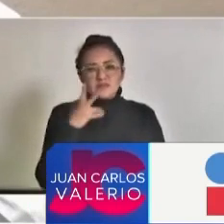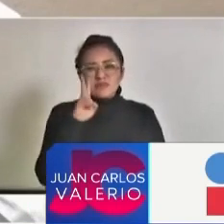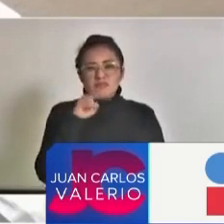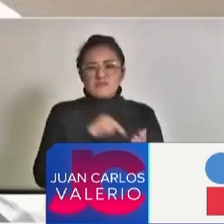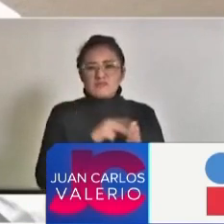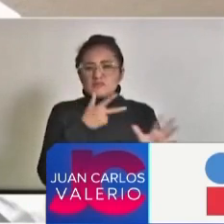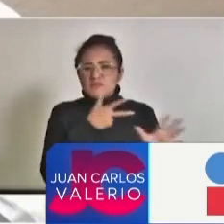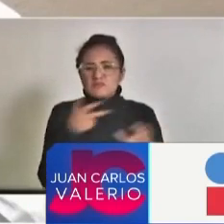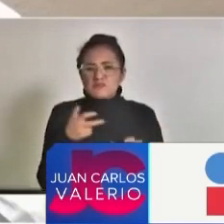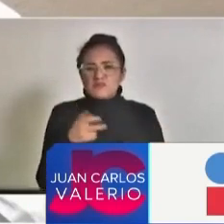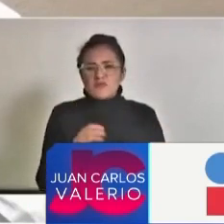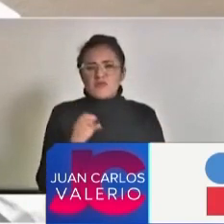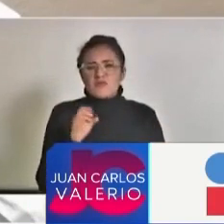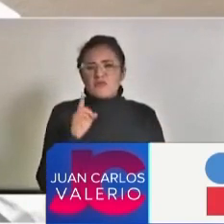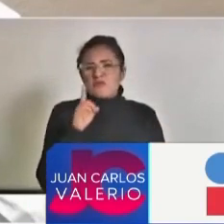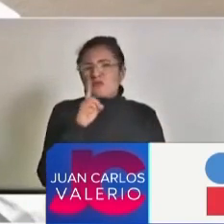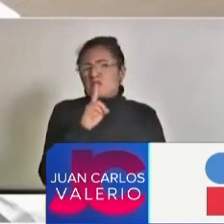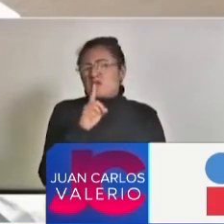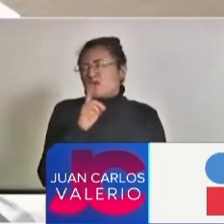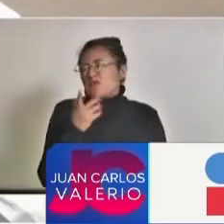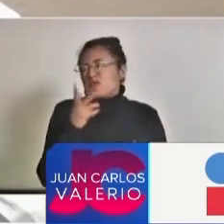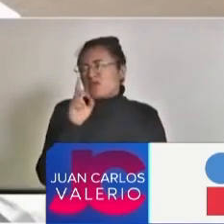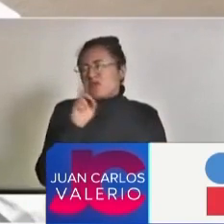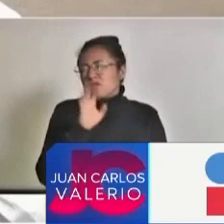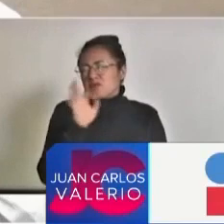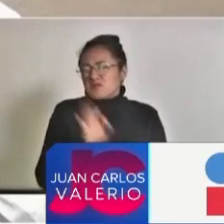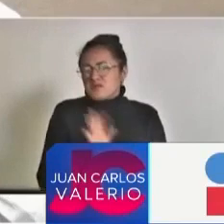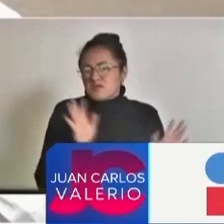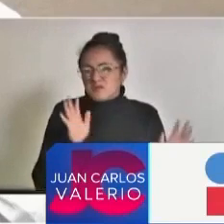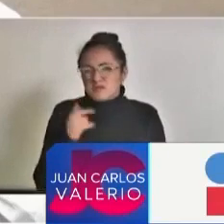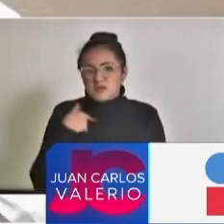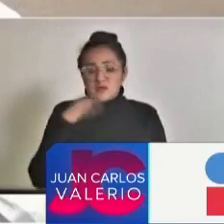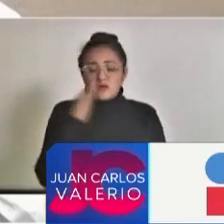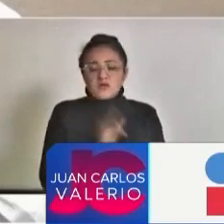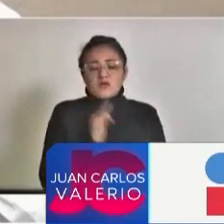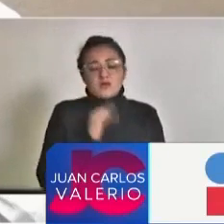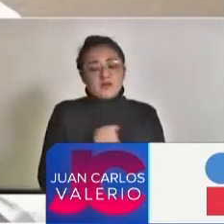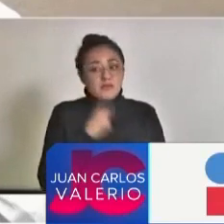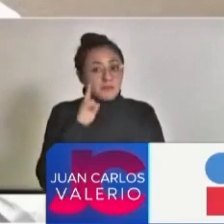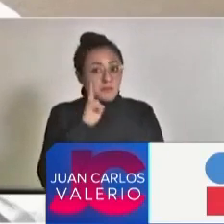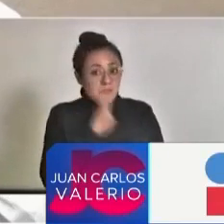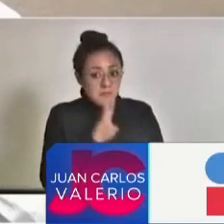2,800, algo así, o un tercio de su personal. Pero primero lo corroboramos.